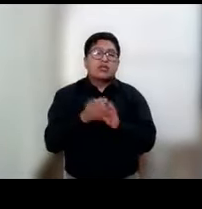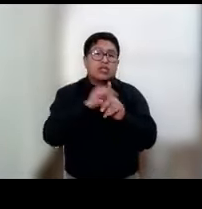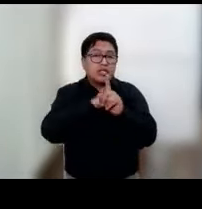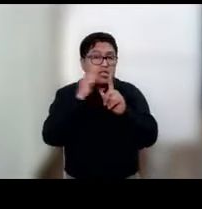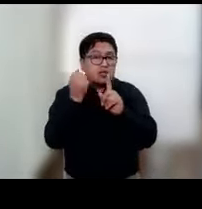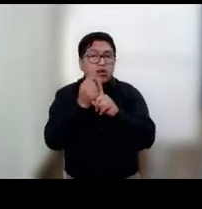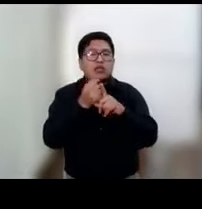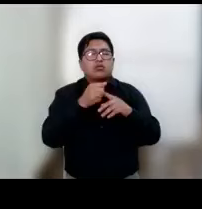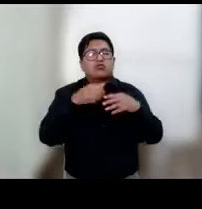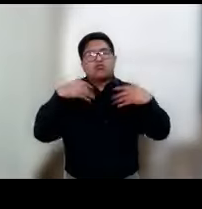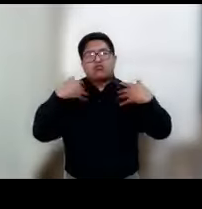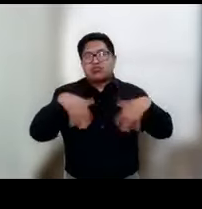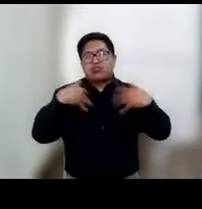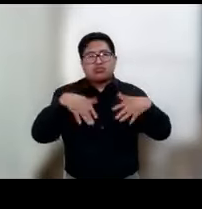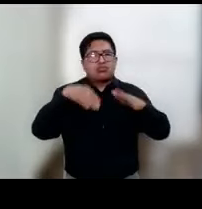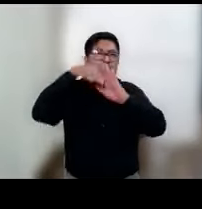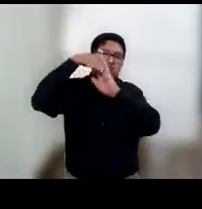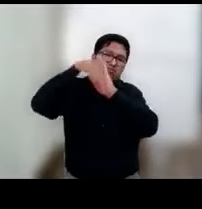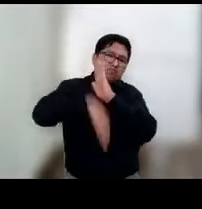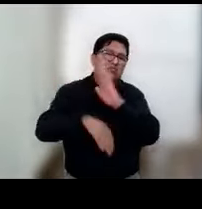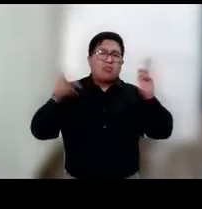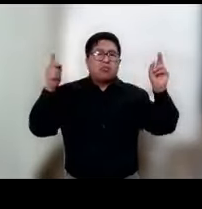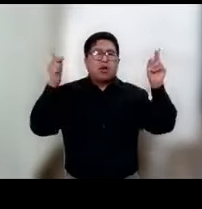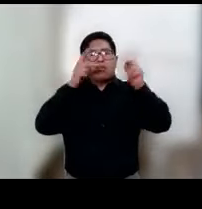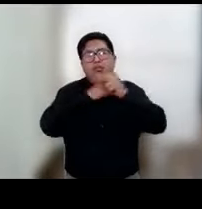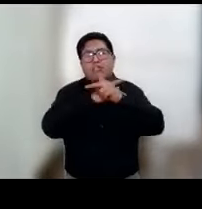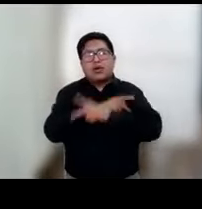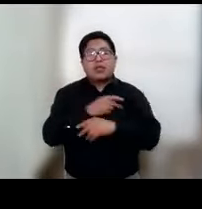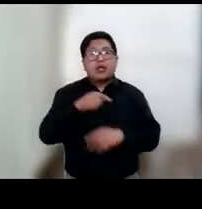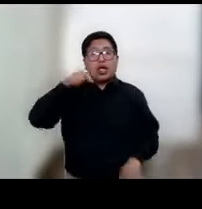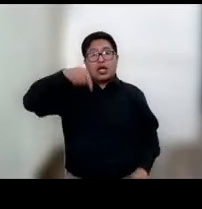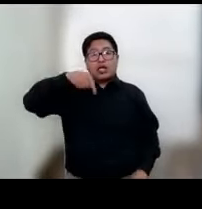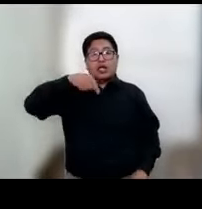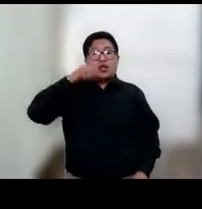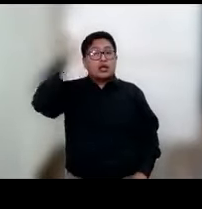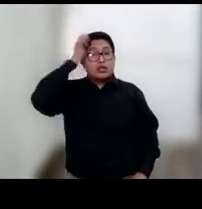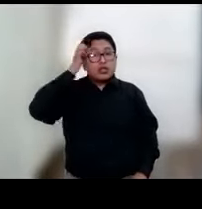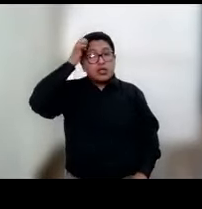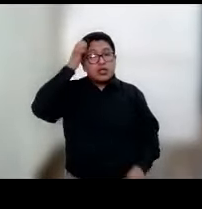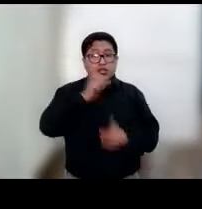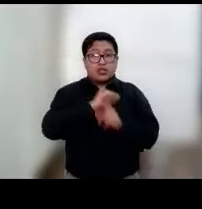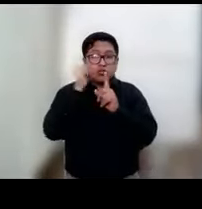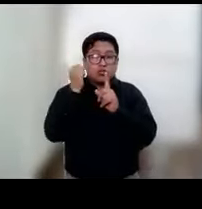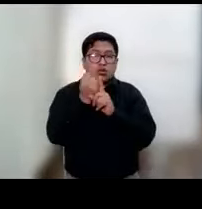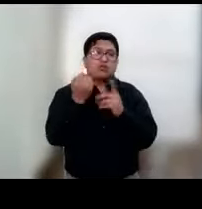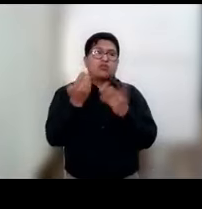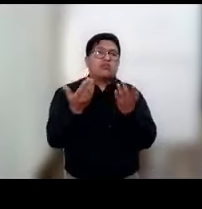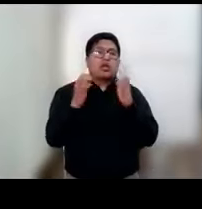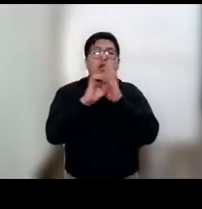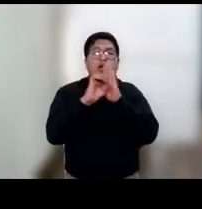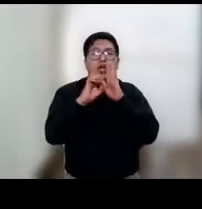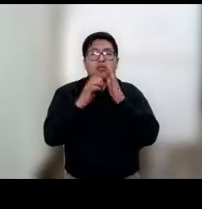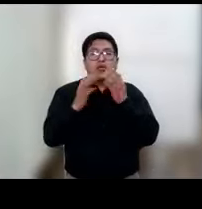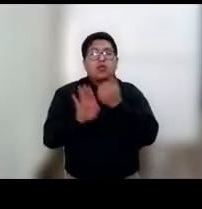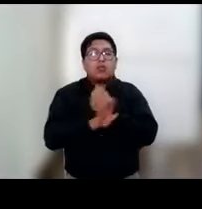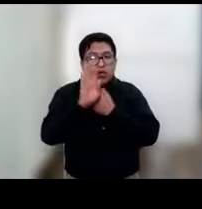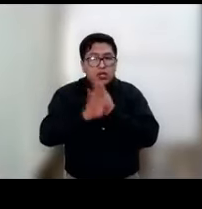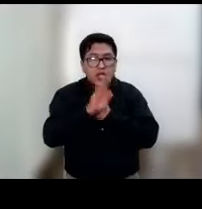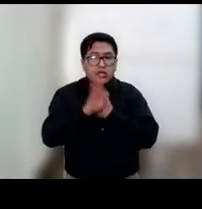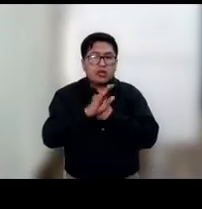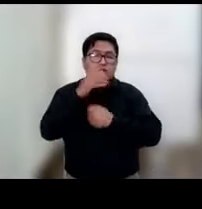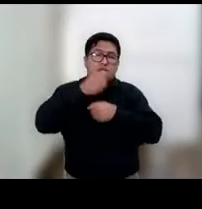sido precisamente por la pandemia y que nos pone como estado en una situación no solamente a ver de las protecciones laborales y las